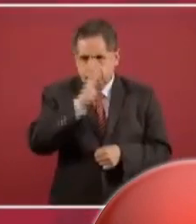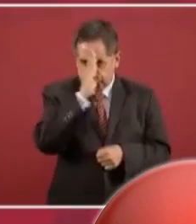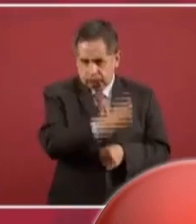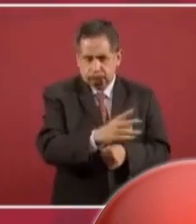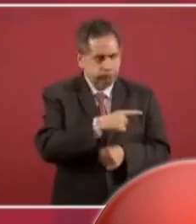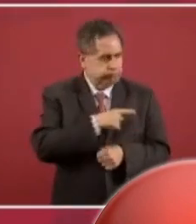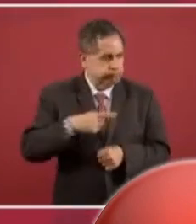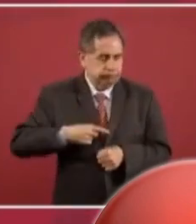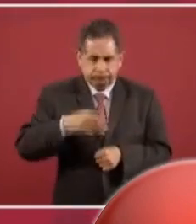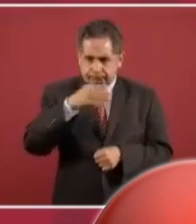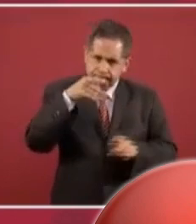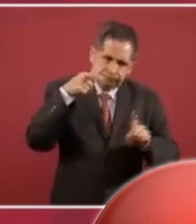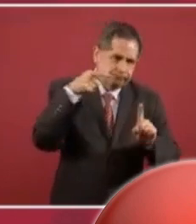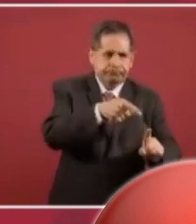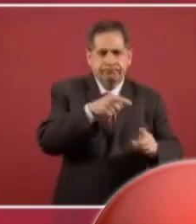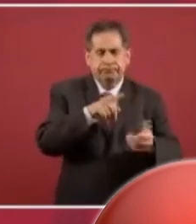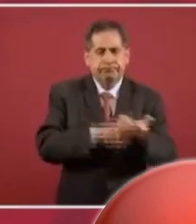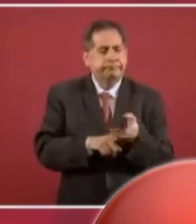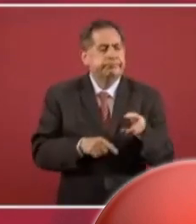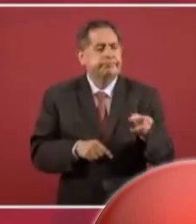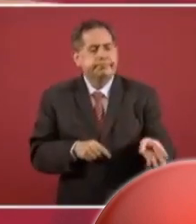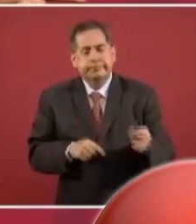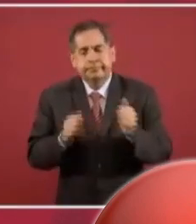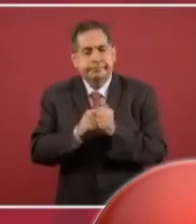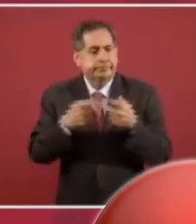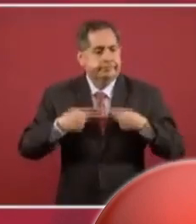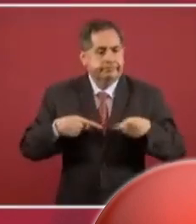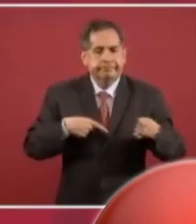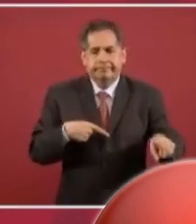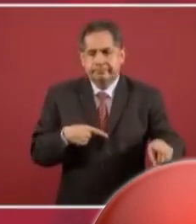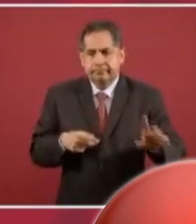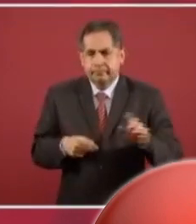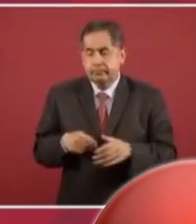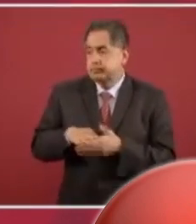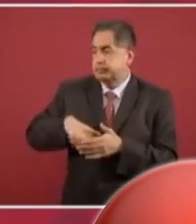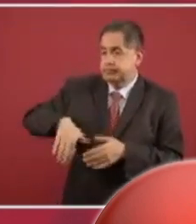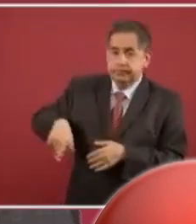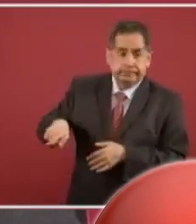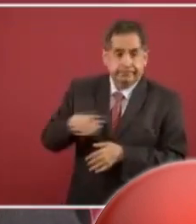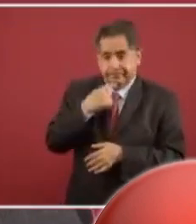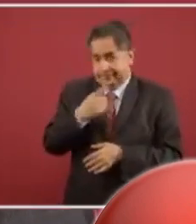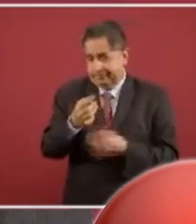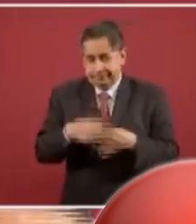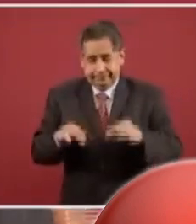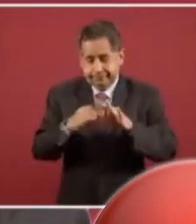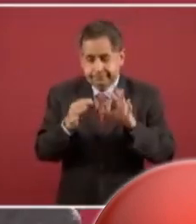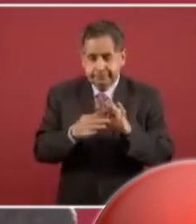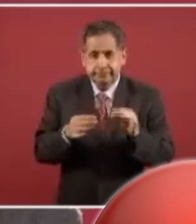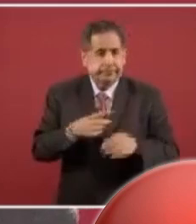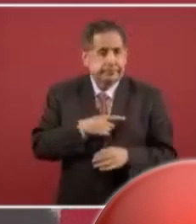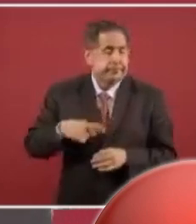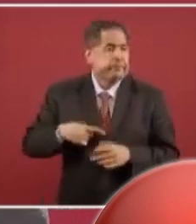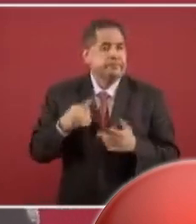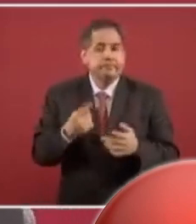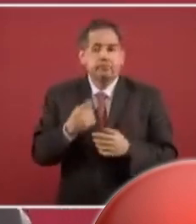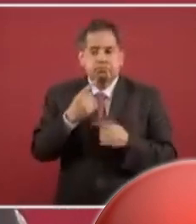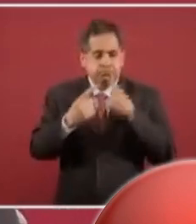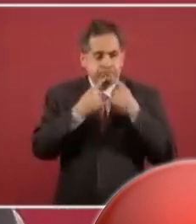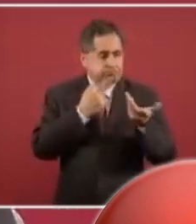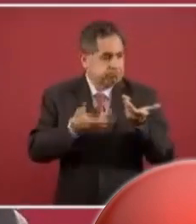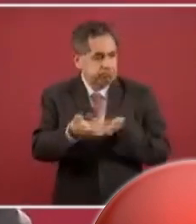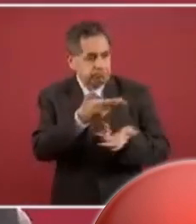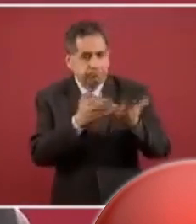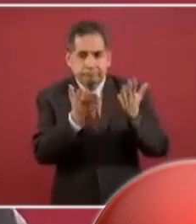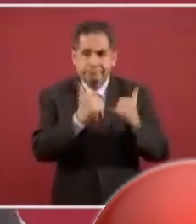ser directa, y por eso algo que mencionaba Marcelina es bien importante, que haya un diálogo en